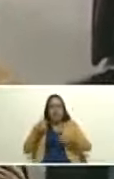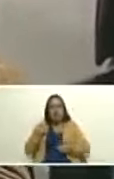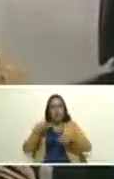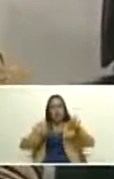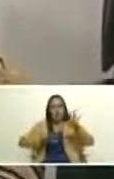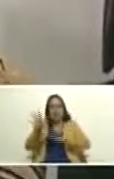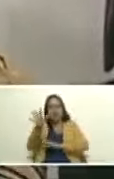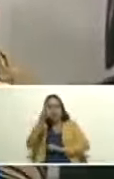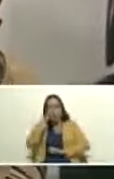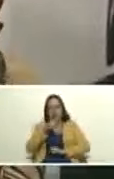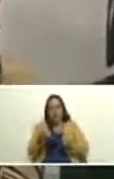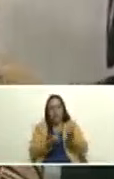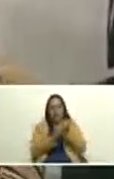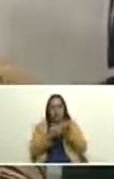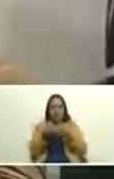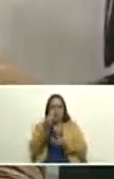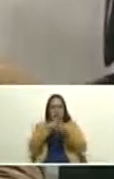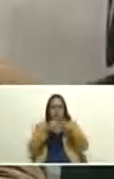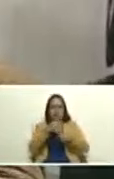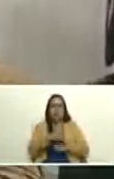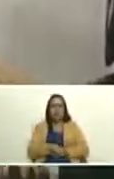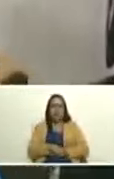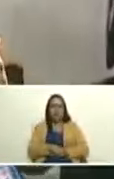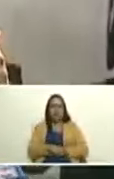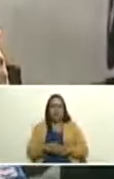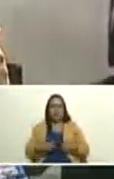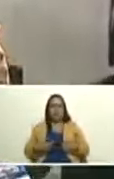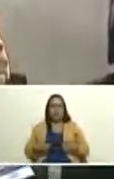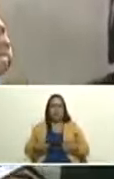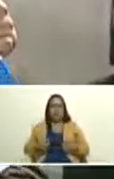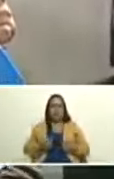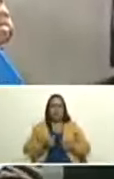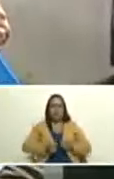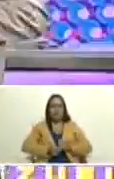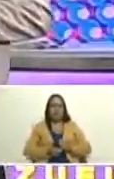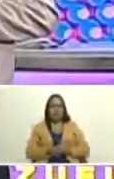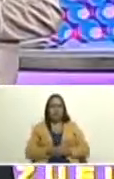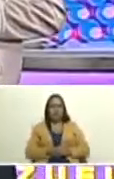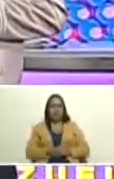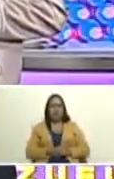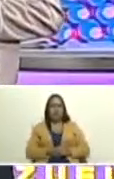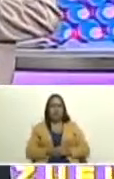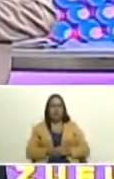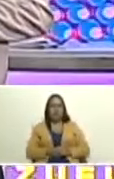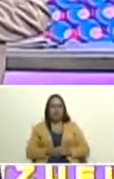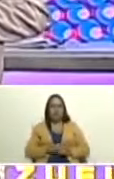gastronomía. Después de ahí, con el Banco